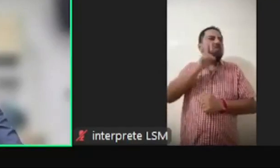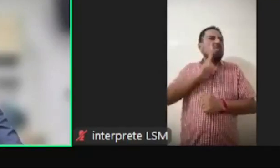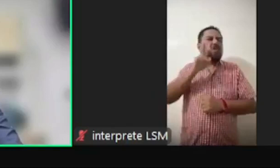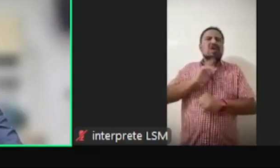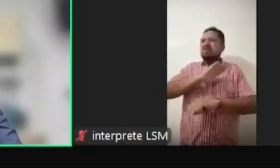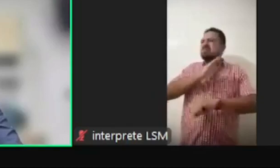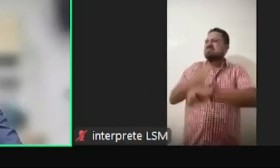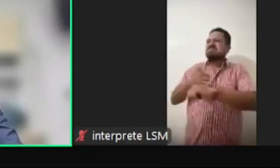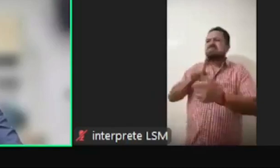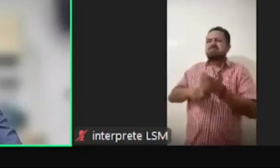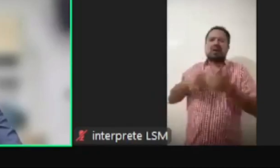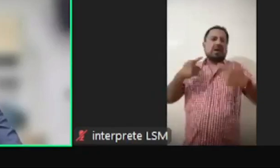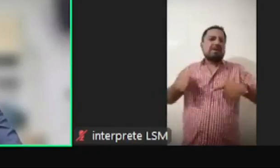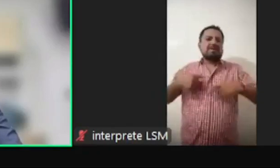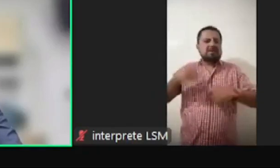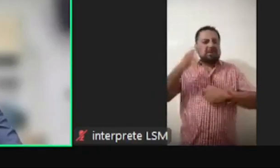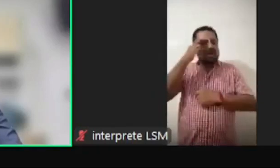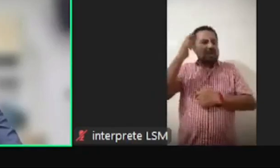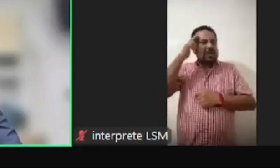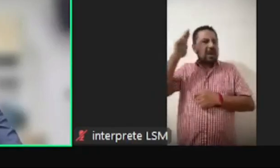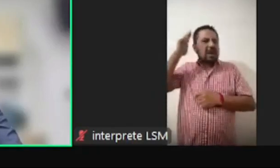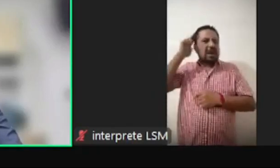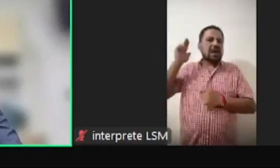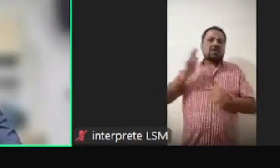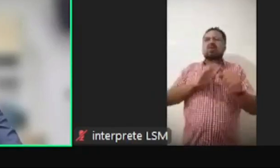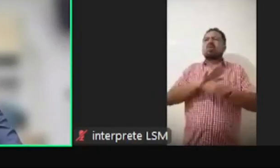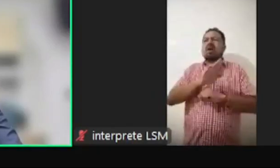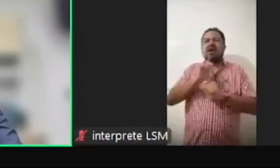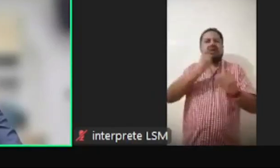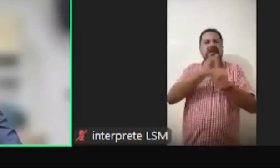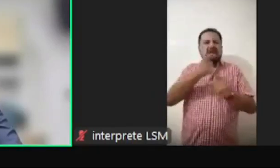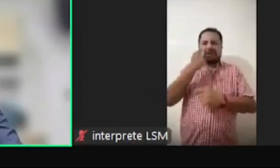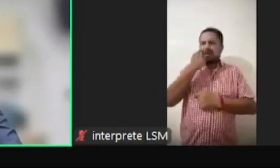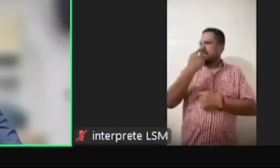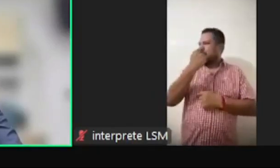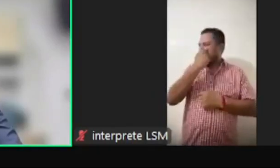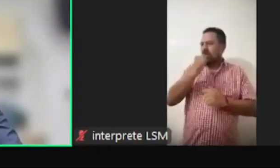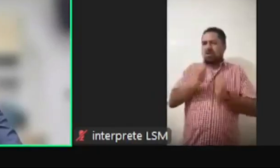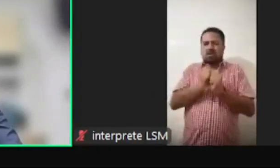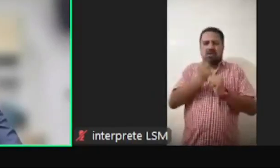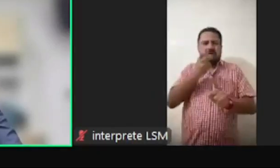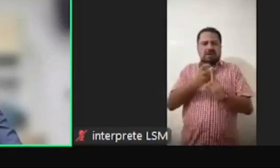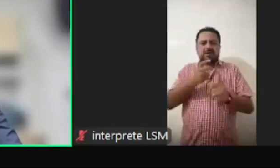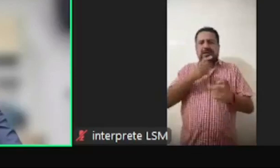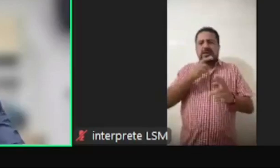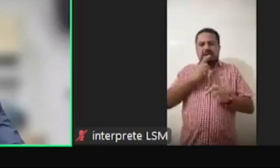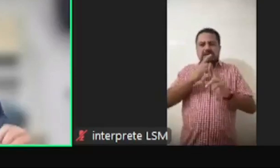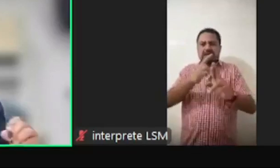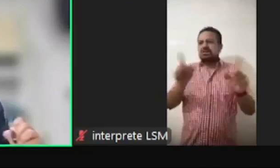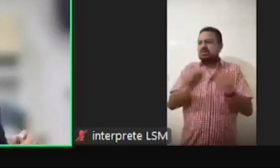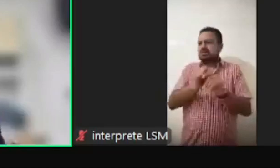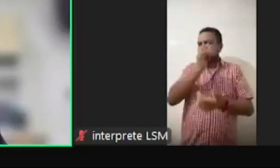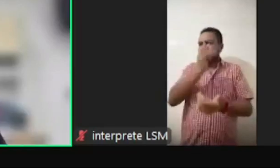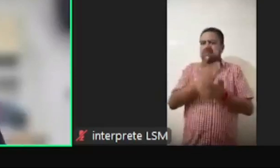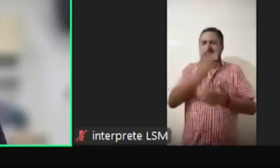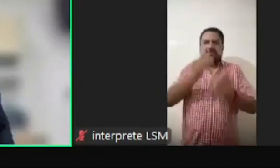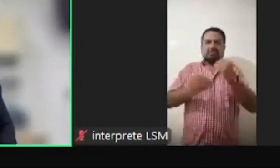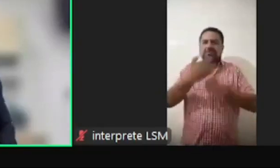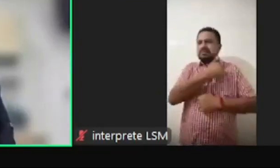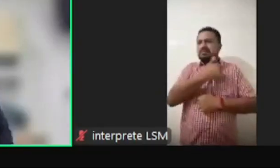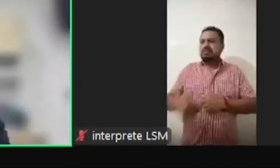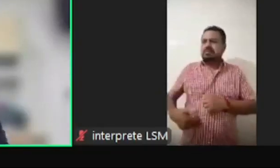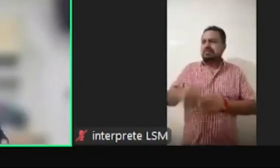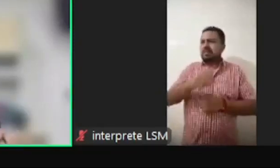al ciudadano Ricardo Castillo Peña en términos de las consideraciones de la presente resolución. Es la cuenta, magistrada presidenta,